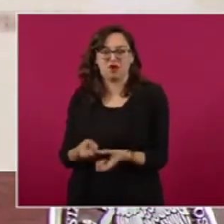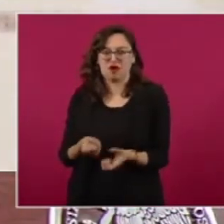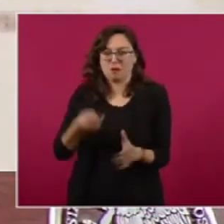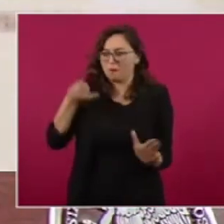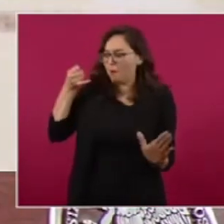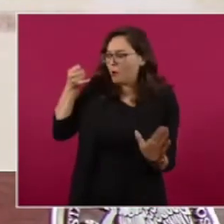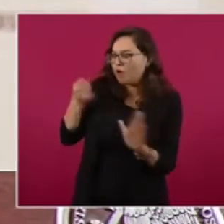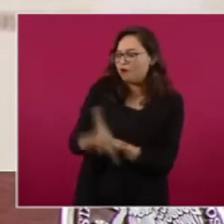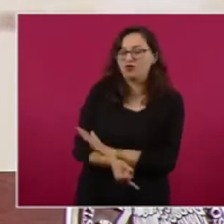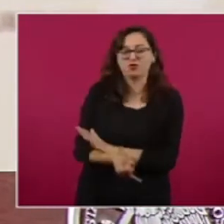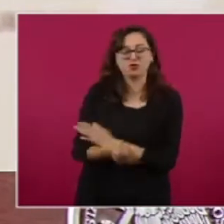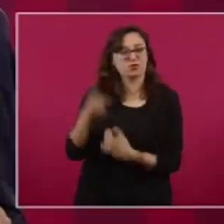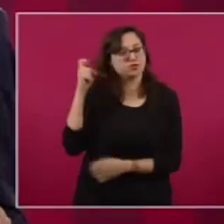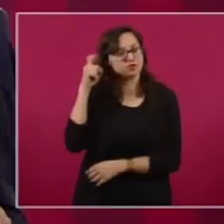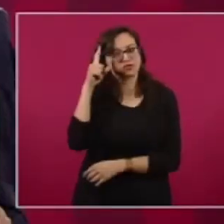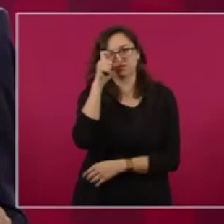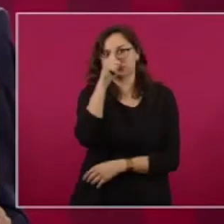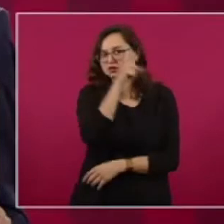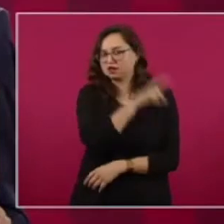y ahora estamos